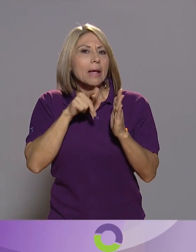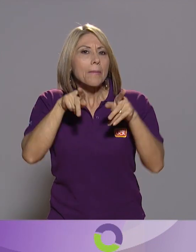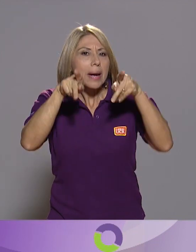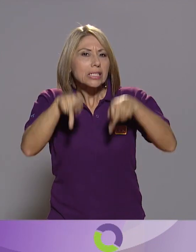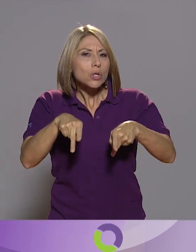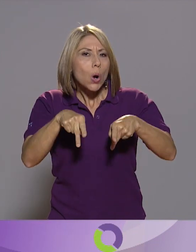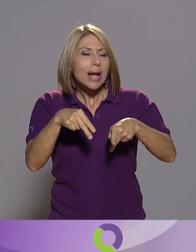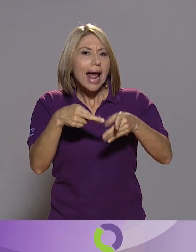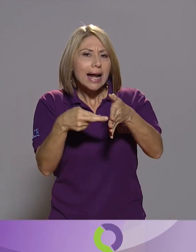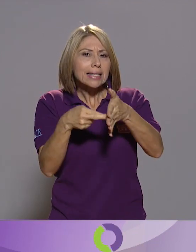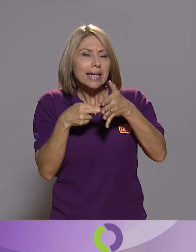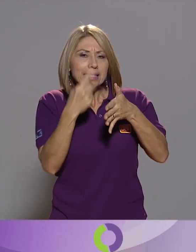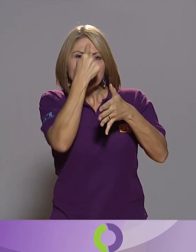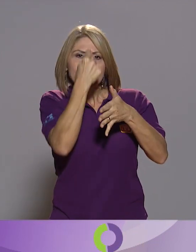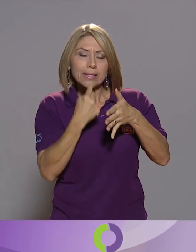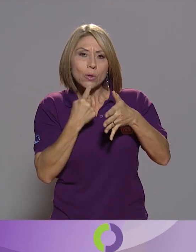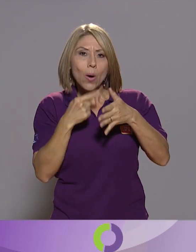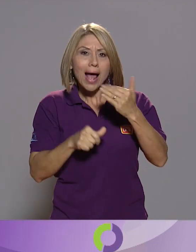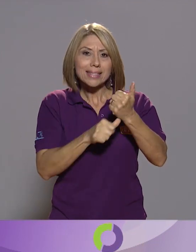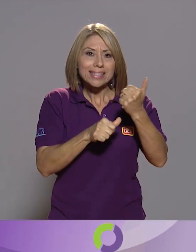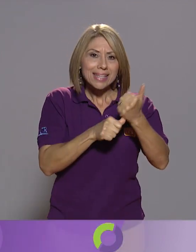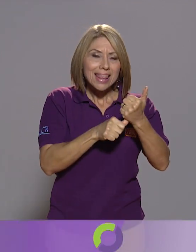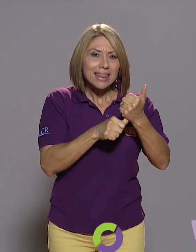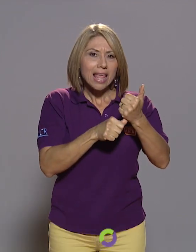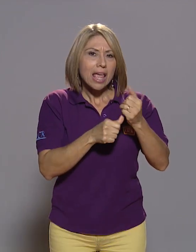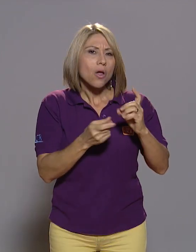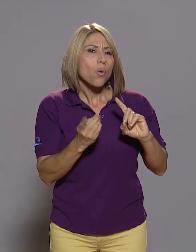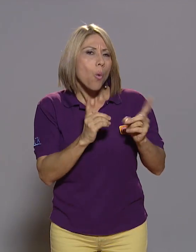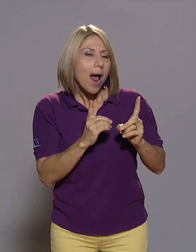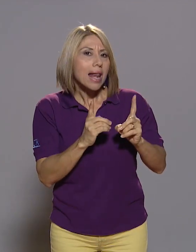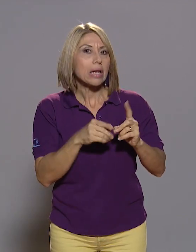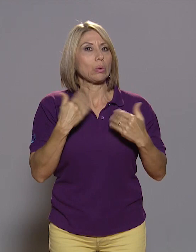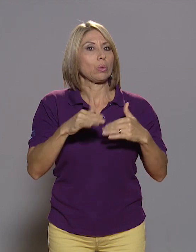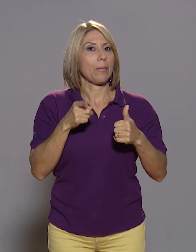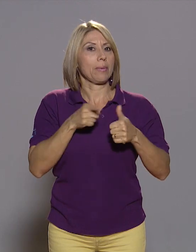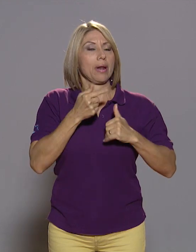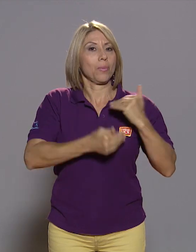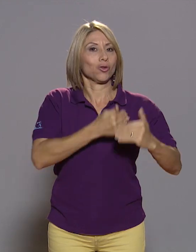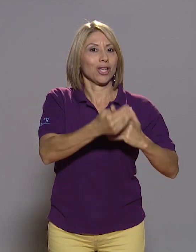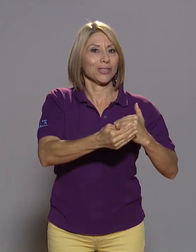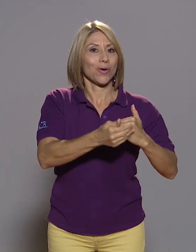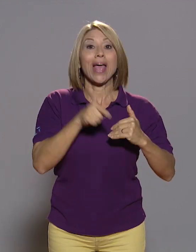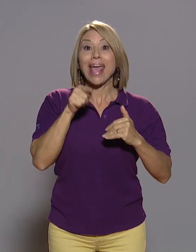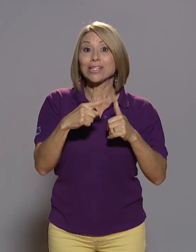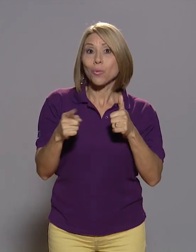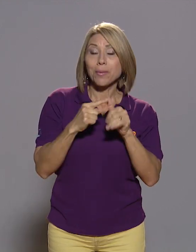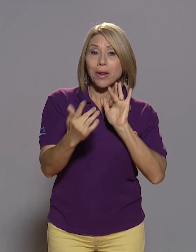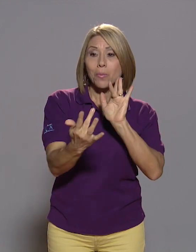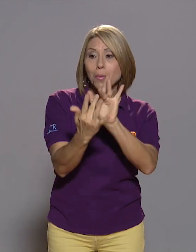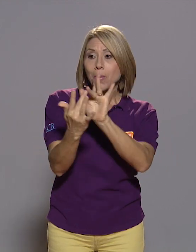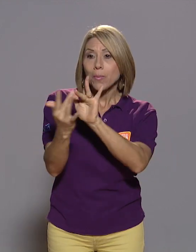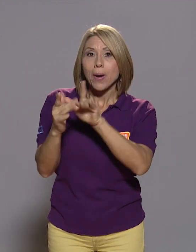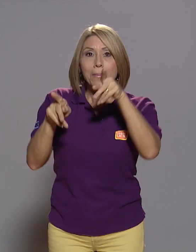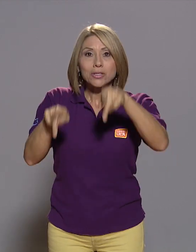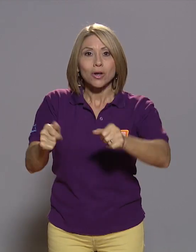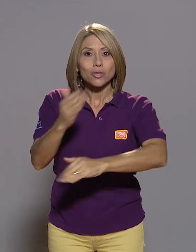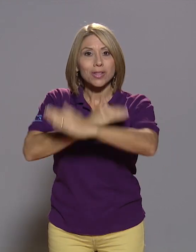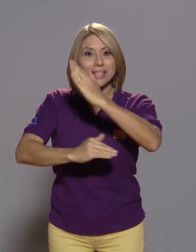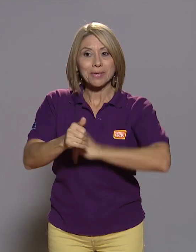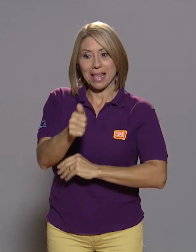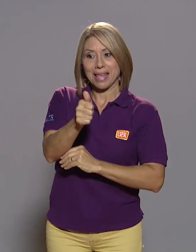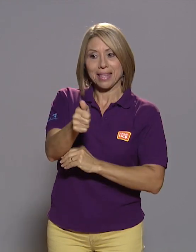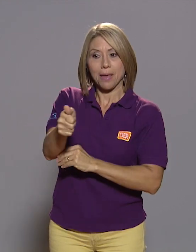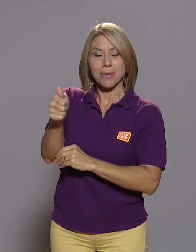lo primero que se hizo con las personas con discapacidad, definir el perfil, ¿verdad? ¿Qué tiene que saber? ¿Qué cualidades,